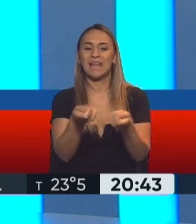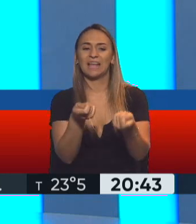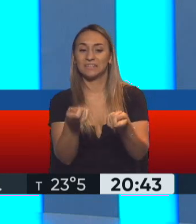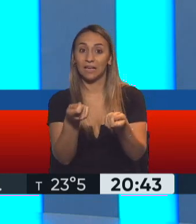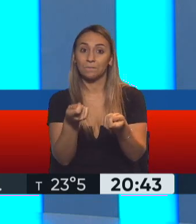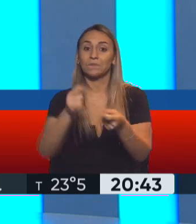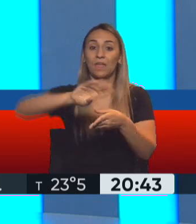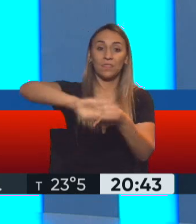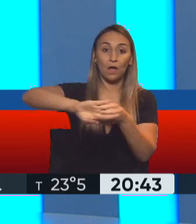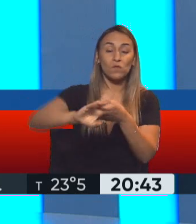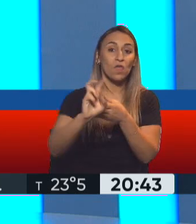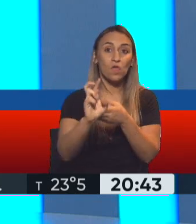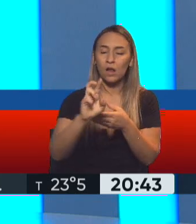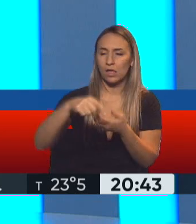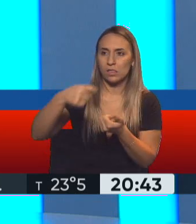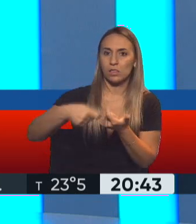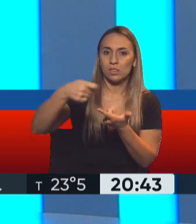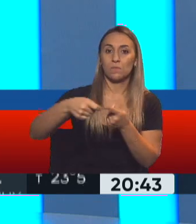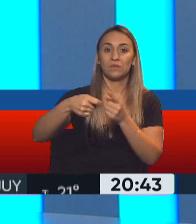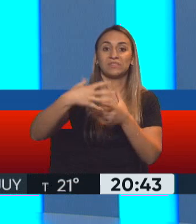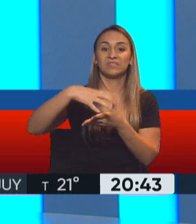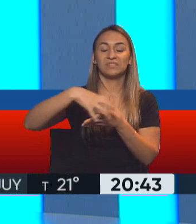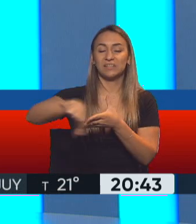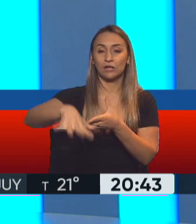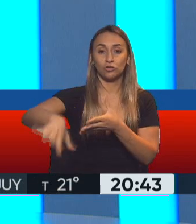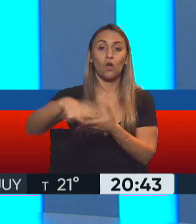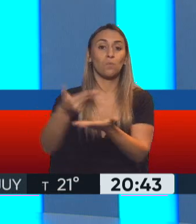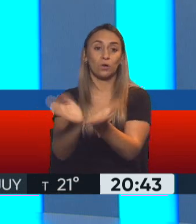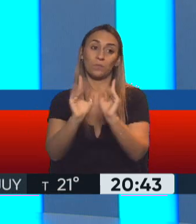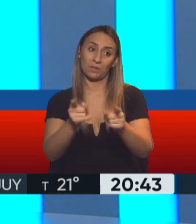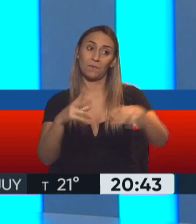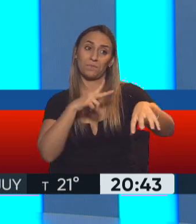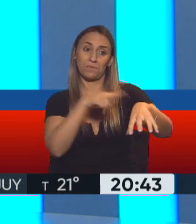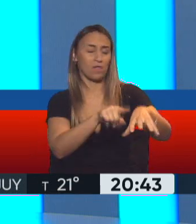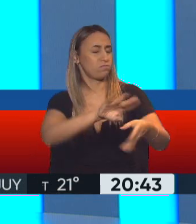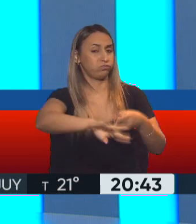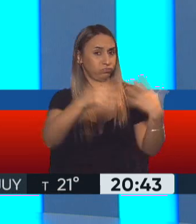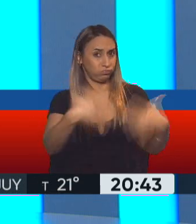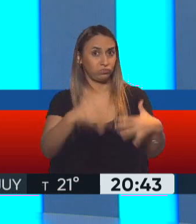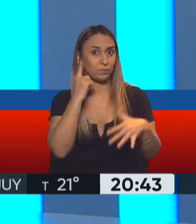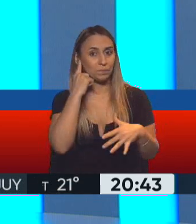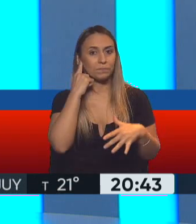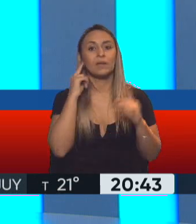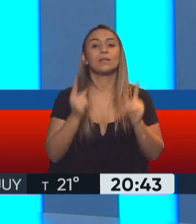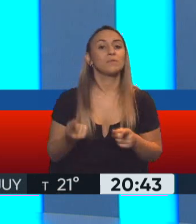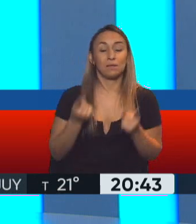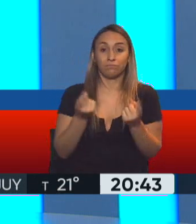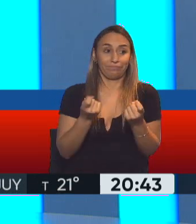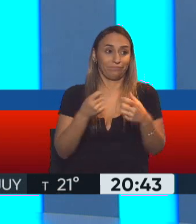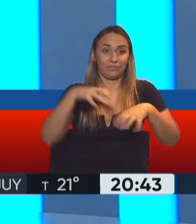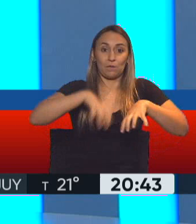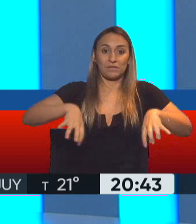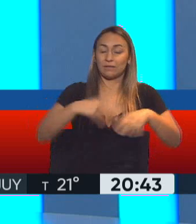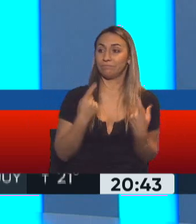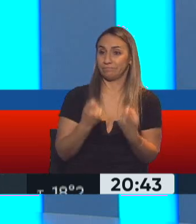del sector público pero también del sector privado que también estaba muy endeudado de las necesidades financieras para el ahorro privado hablamos